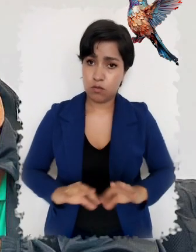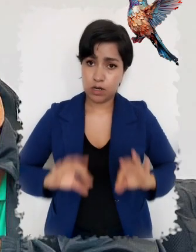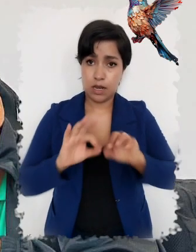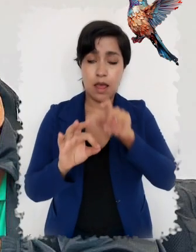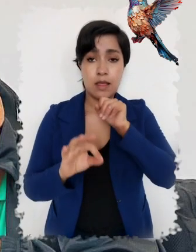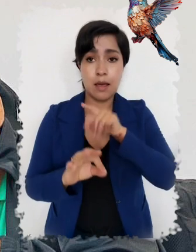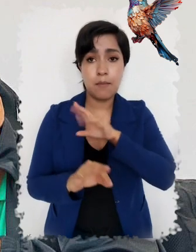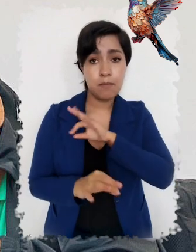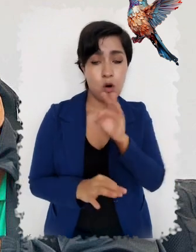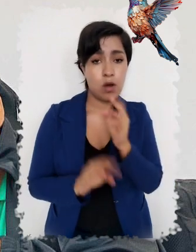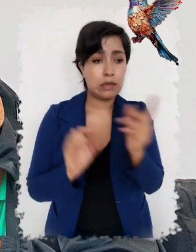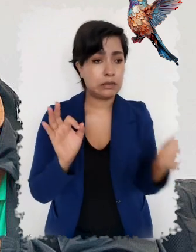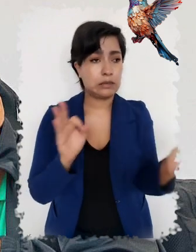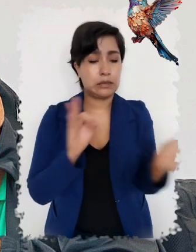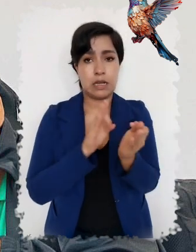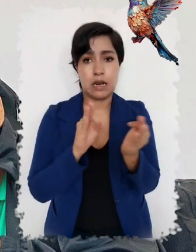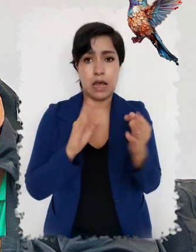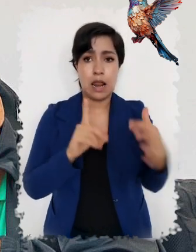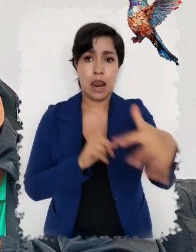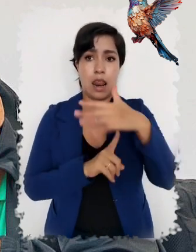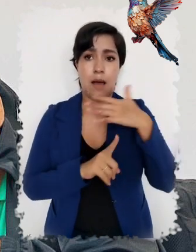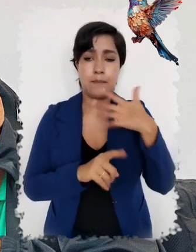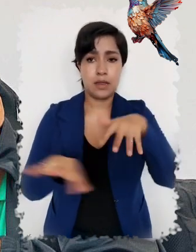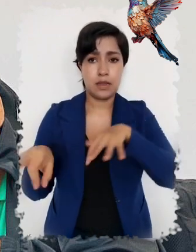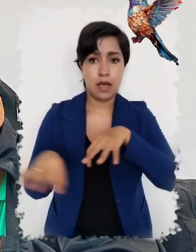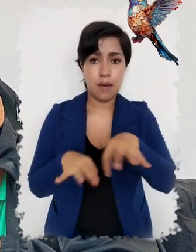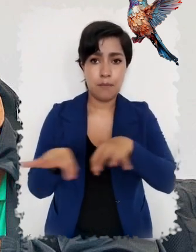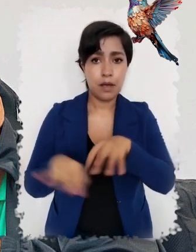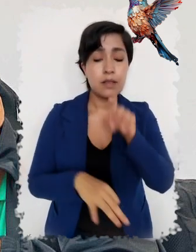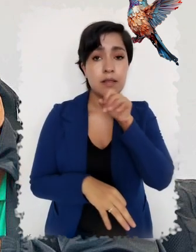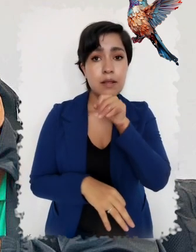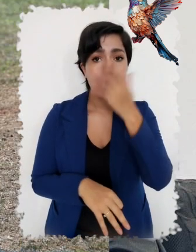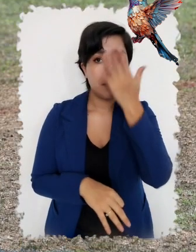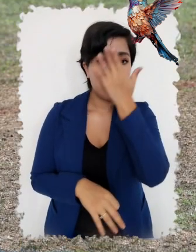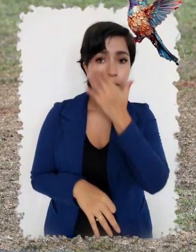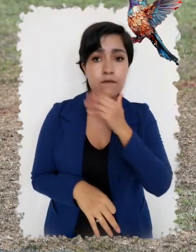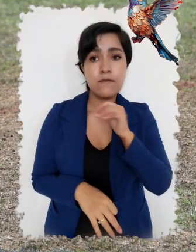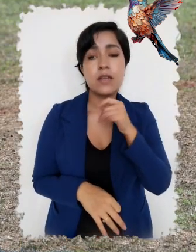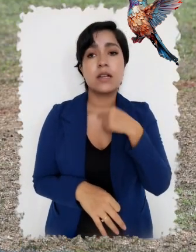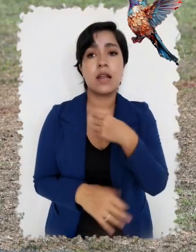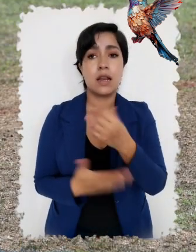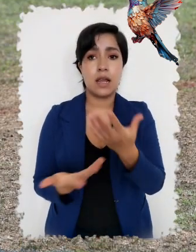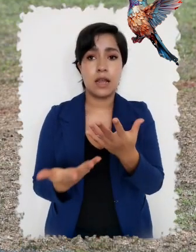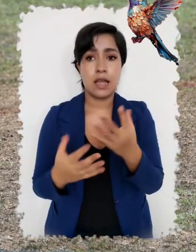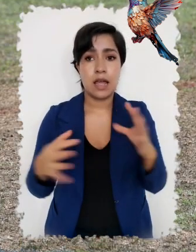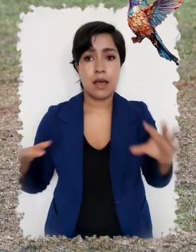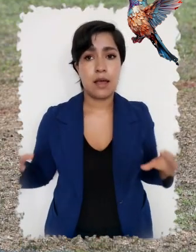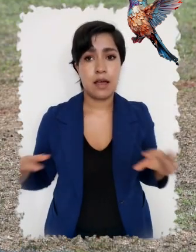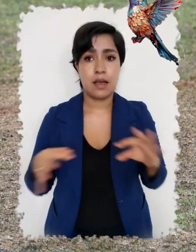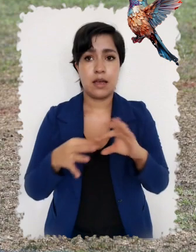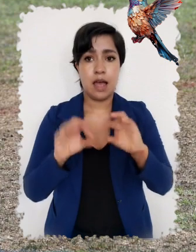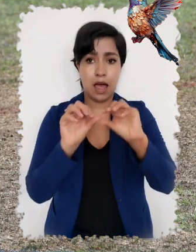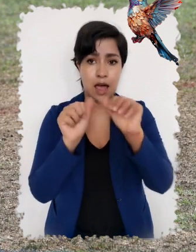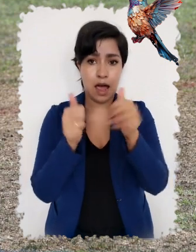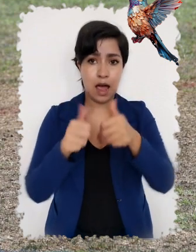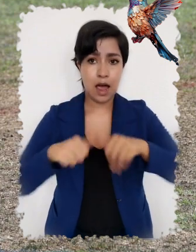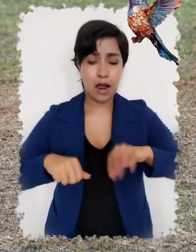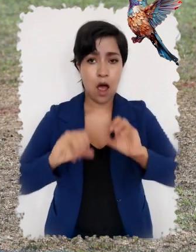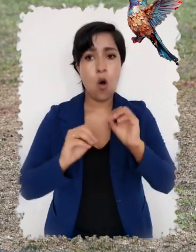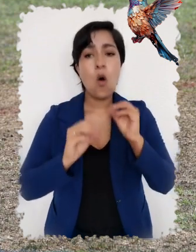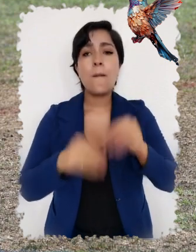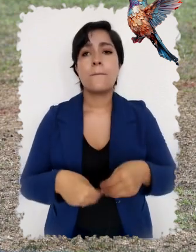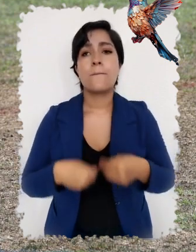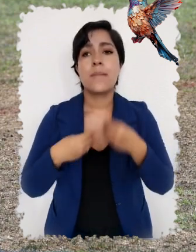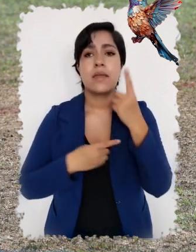de la aproximación al ambiente laboral pero también los talentos que muchas veces están asociados a las artes o a la